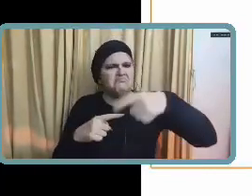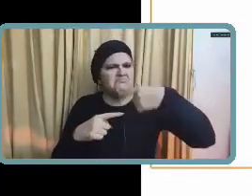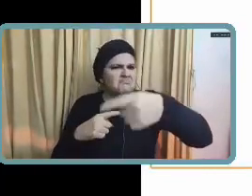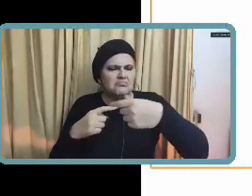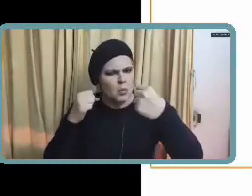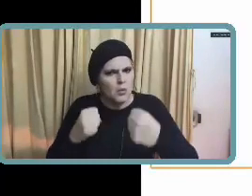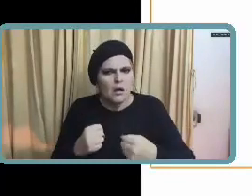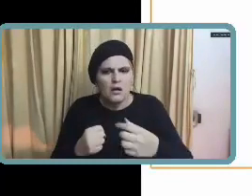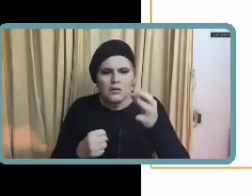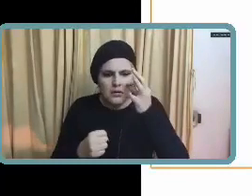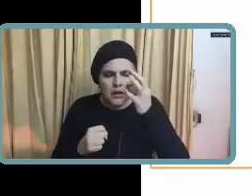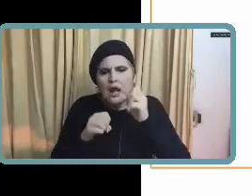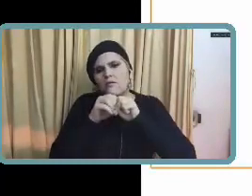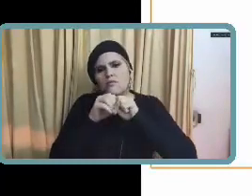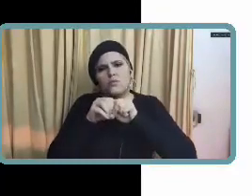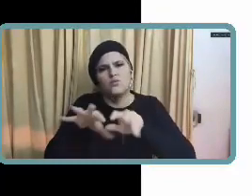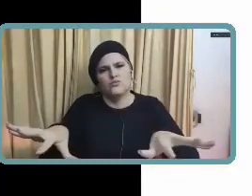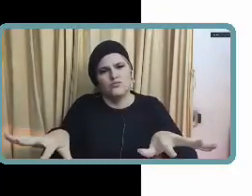libre difusión.